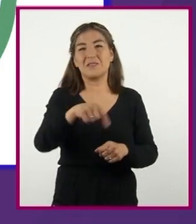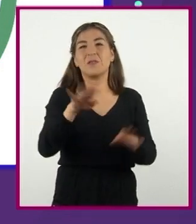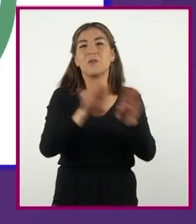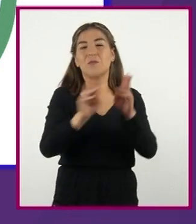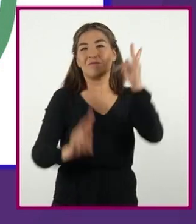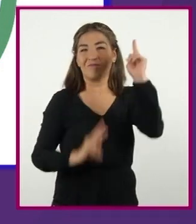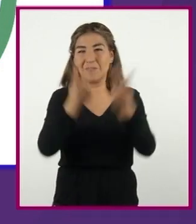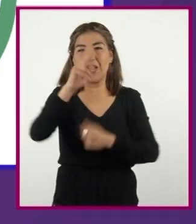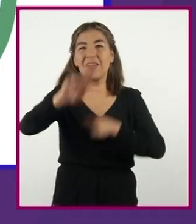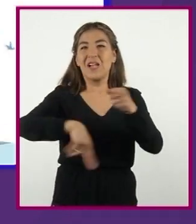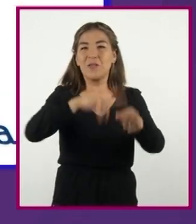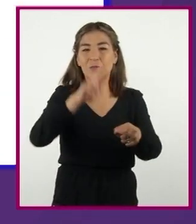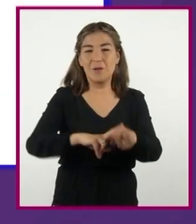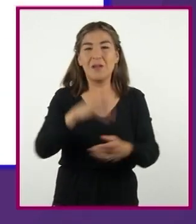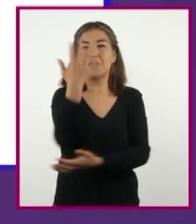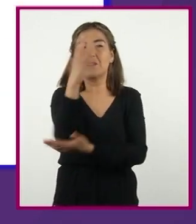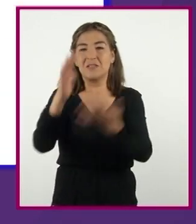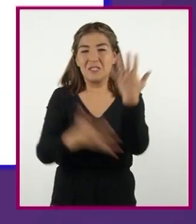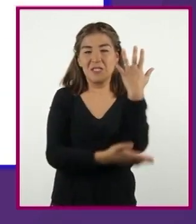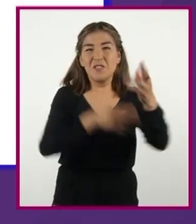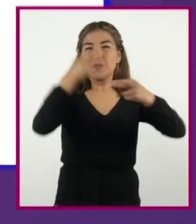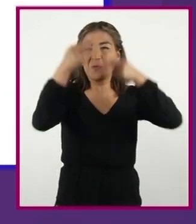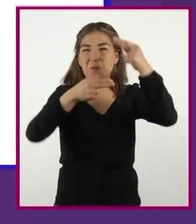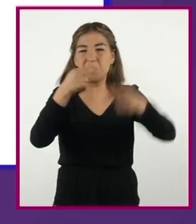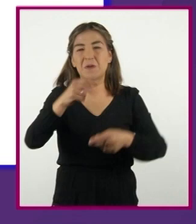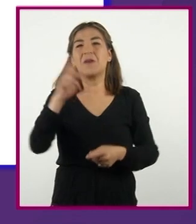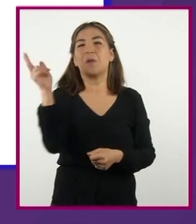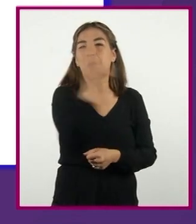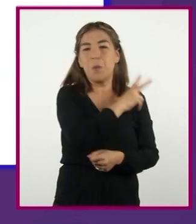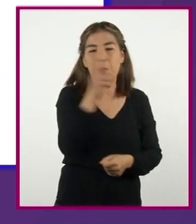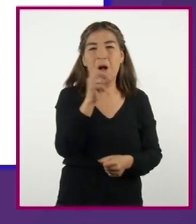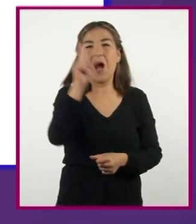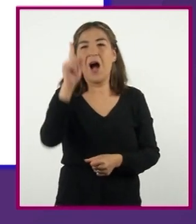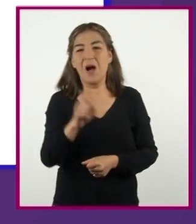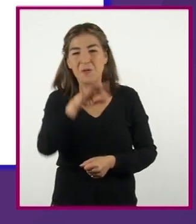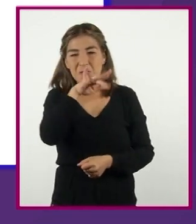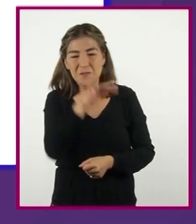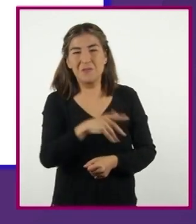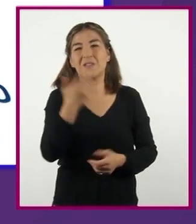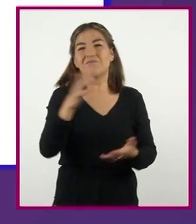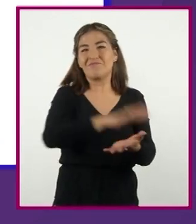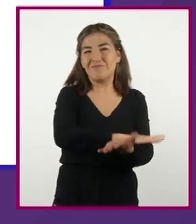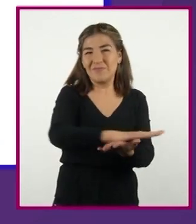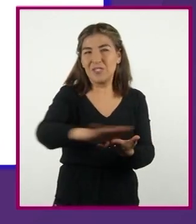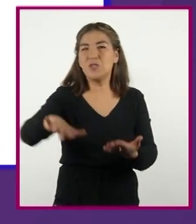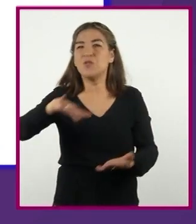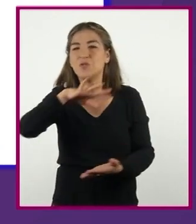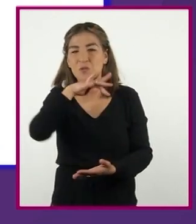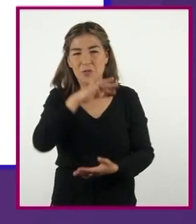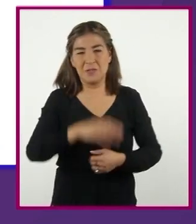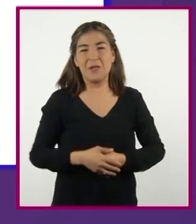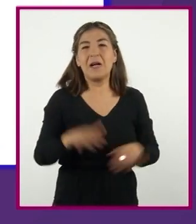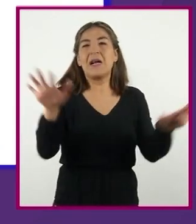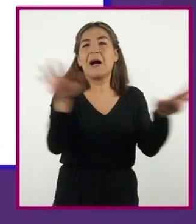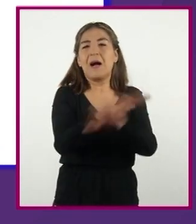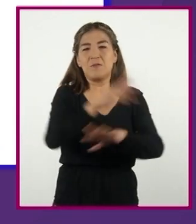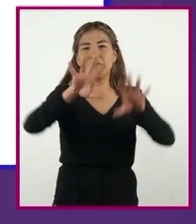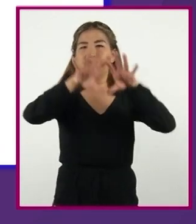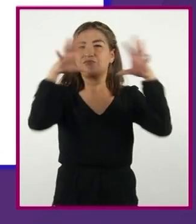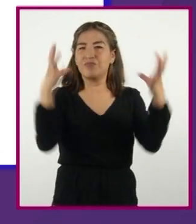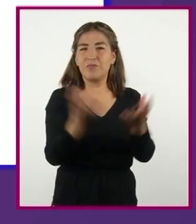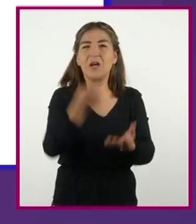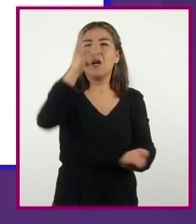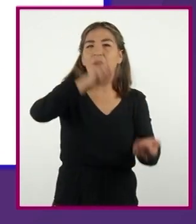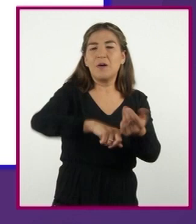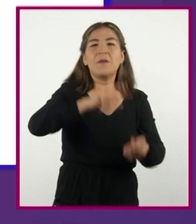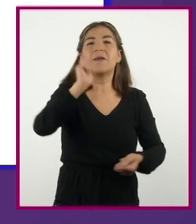naturales del planeta, como la contaminación del aire, del agua y del suelo. El cambio climático global, con toda